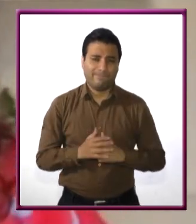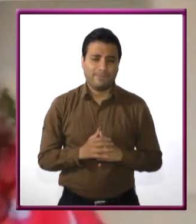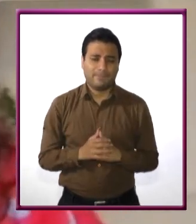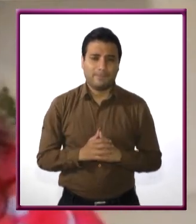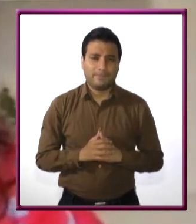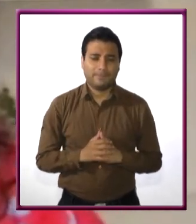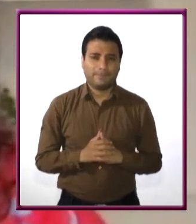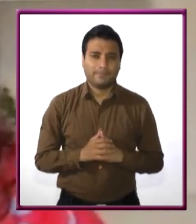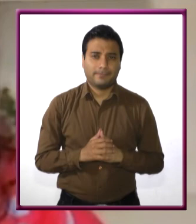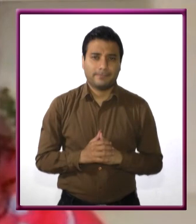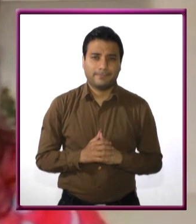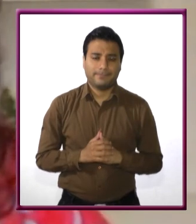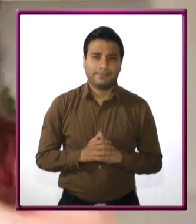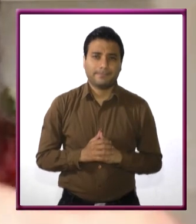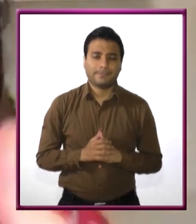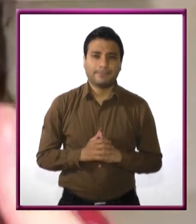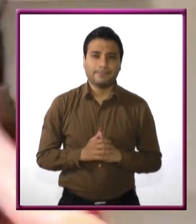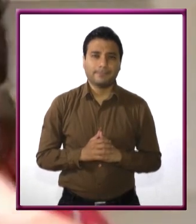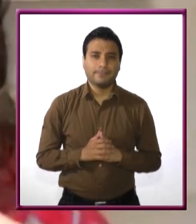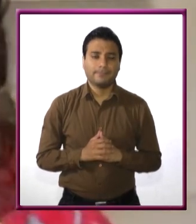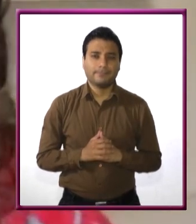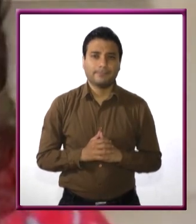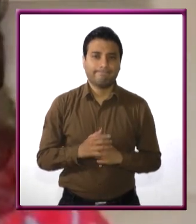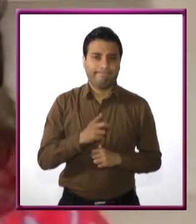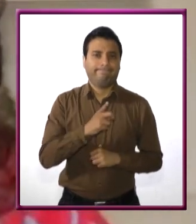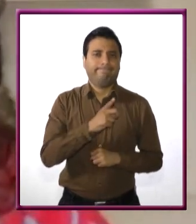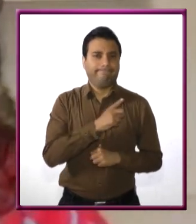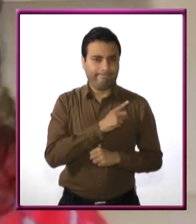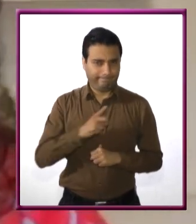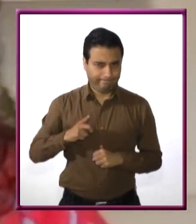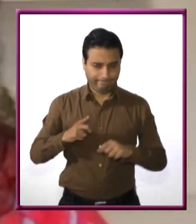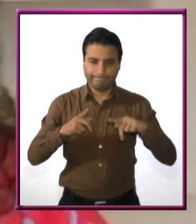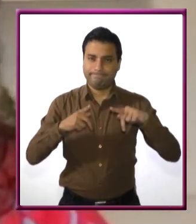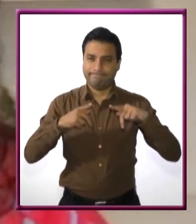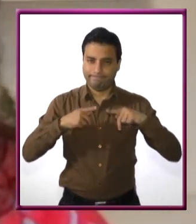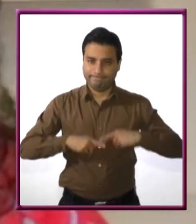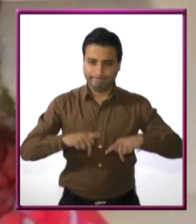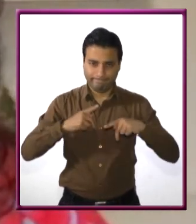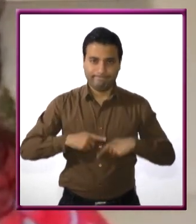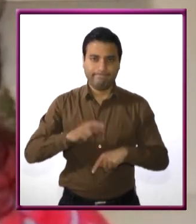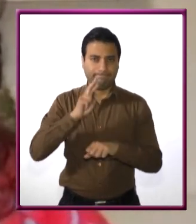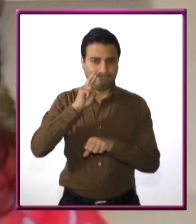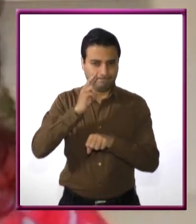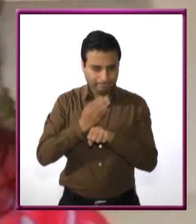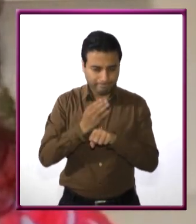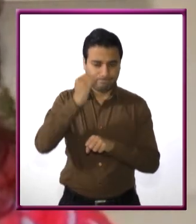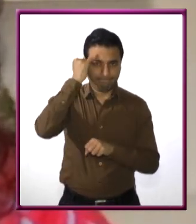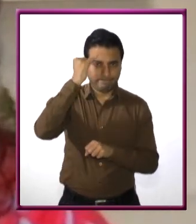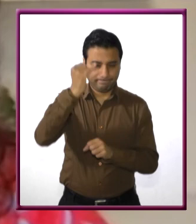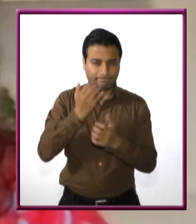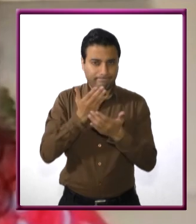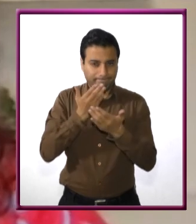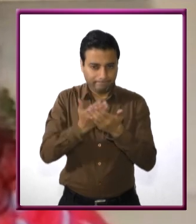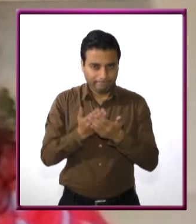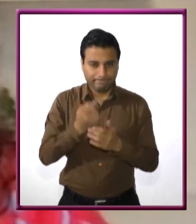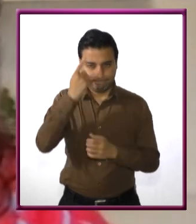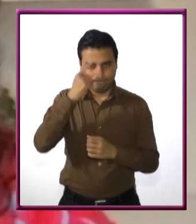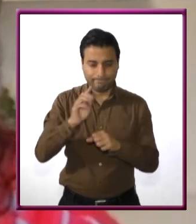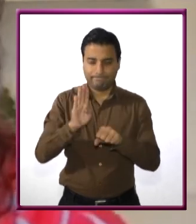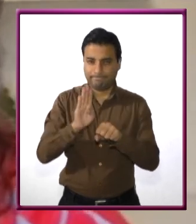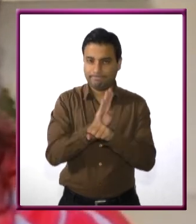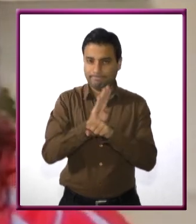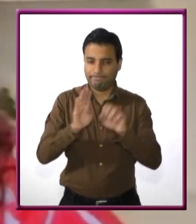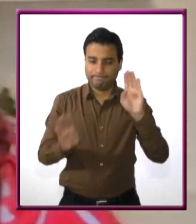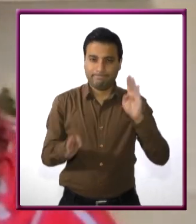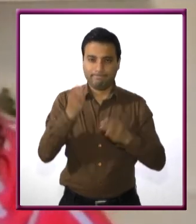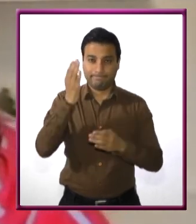de estas demarcaciones políticas y tenemos que tomar acciones e iniciativas a un nivel global.